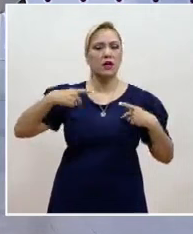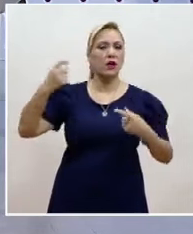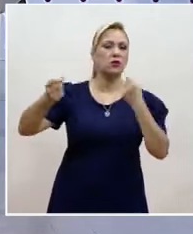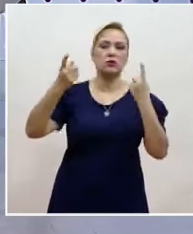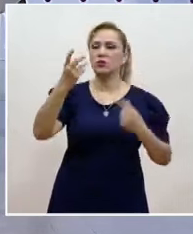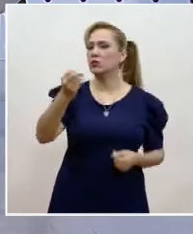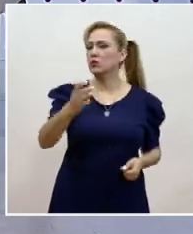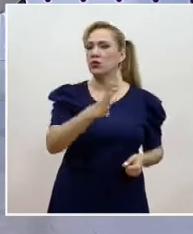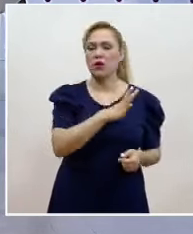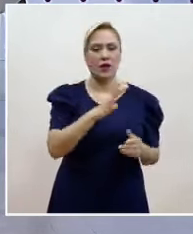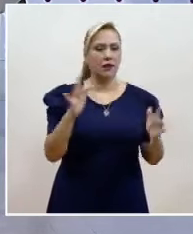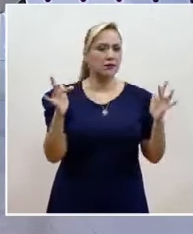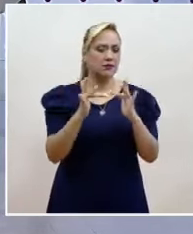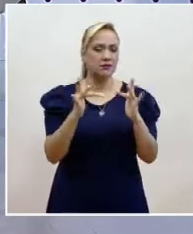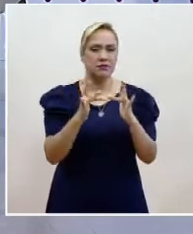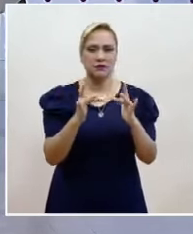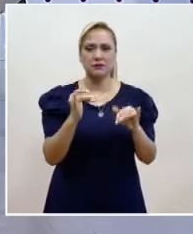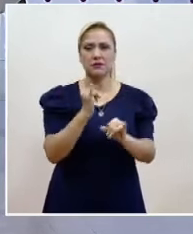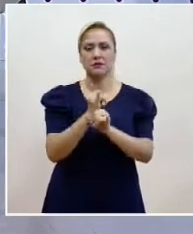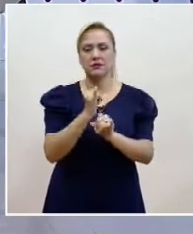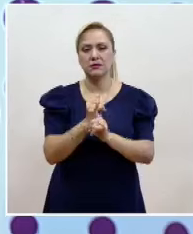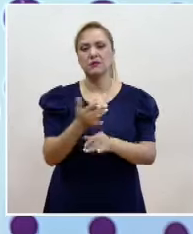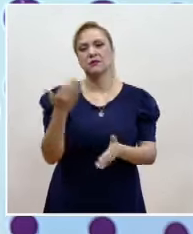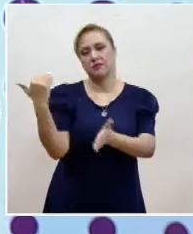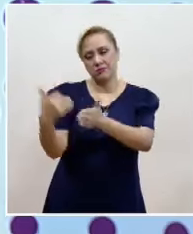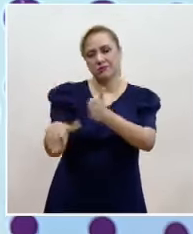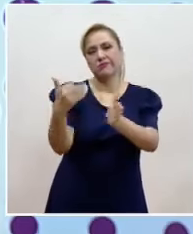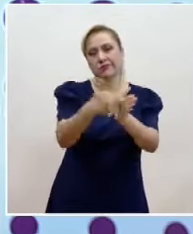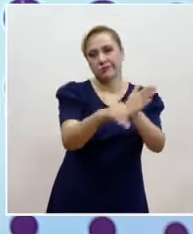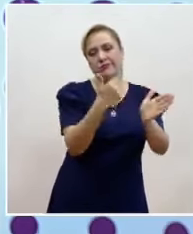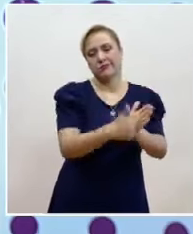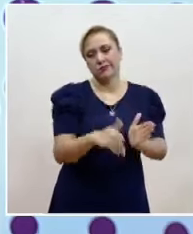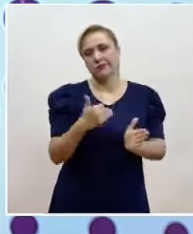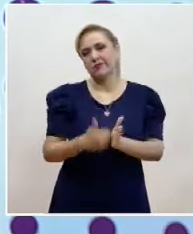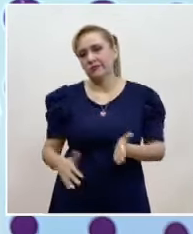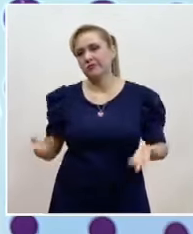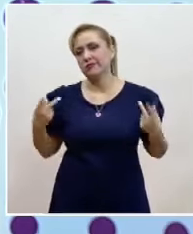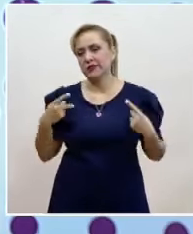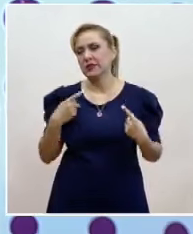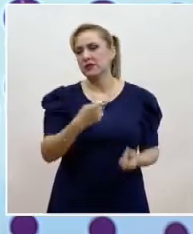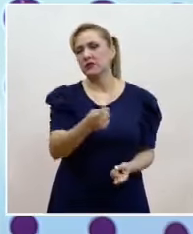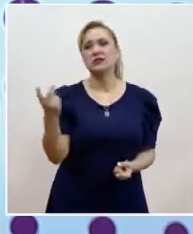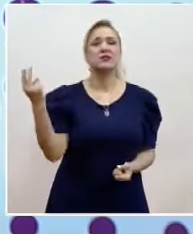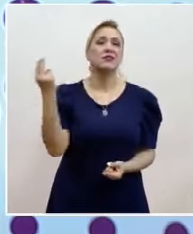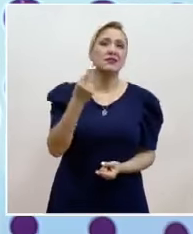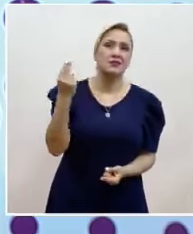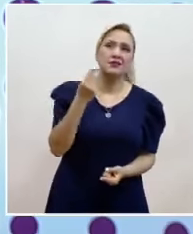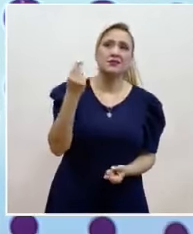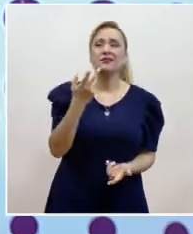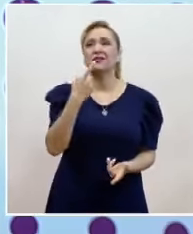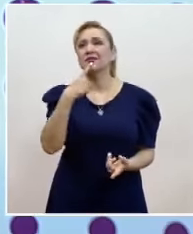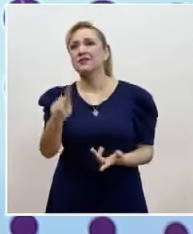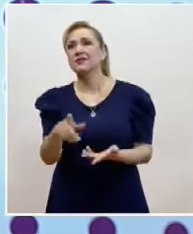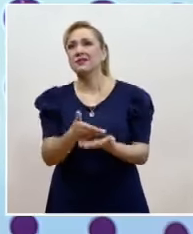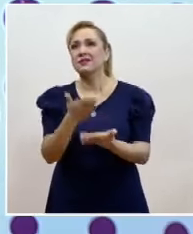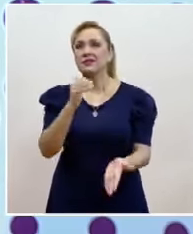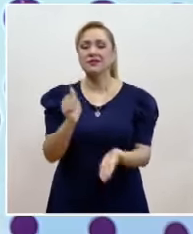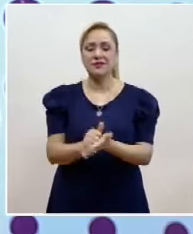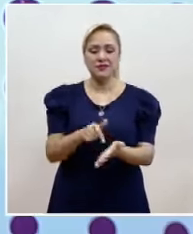estos carencias que muchos justiciables, teniendo la necesidad de acudir a la justicia, no pueden